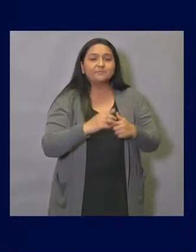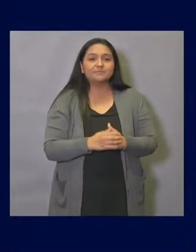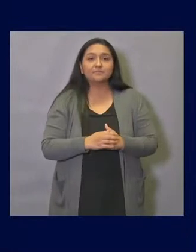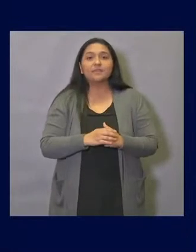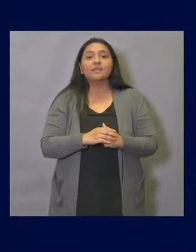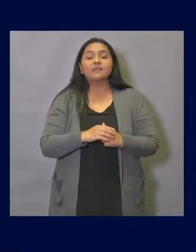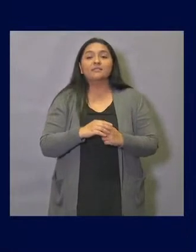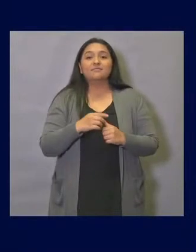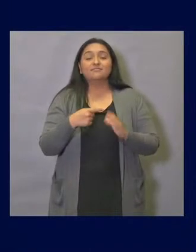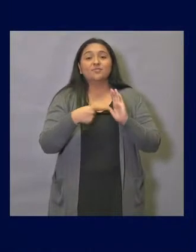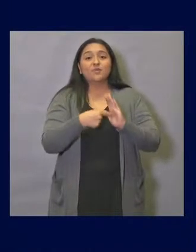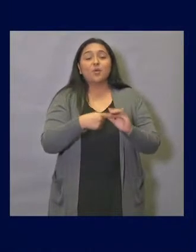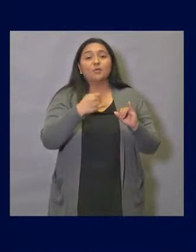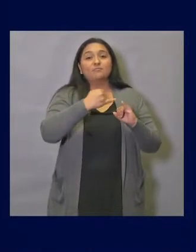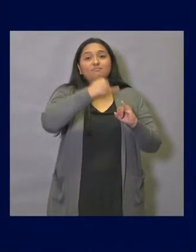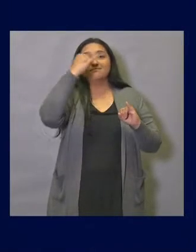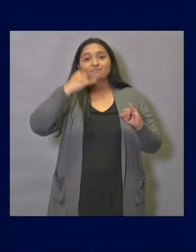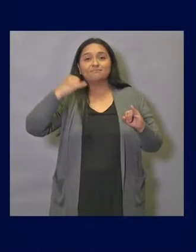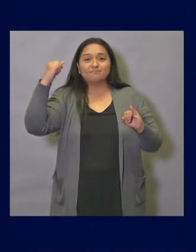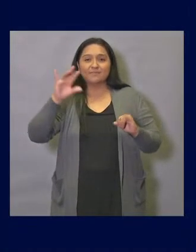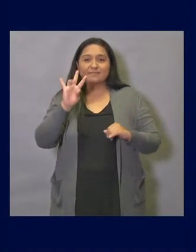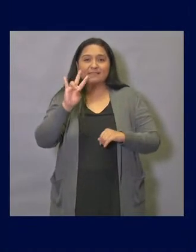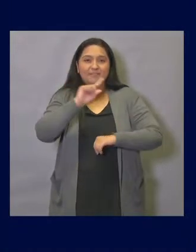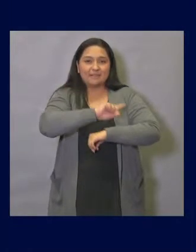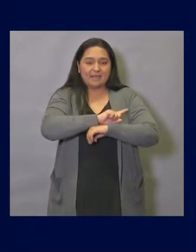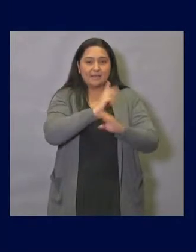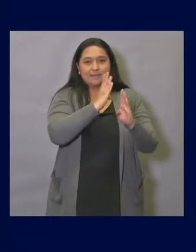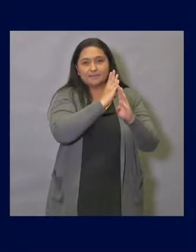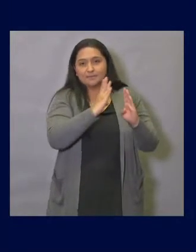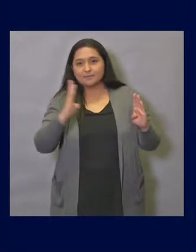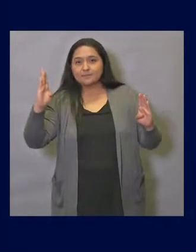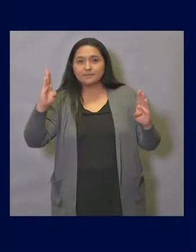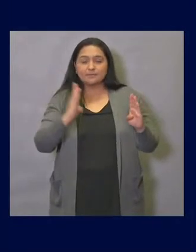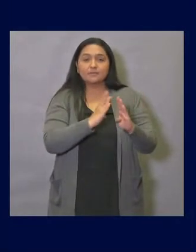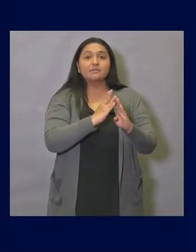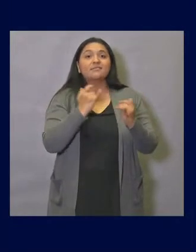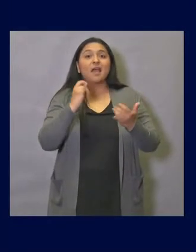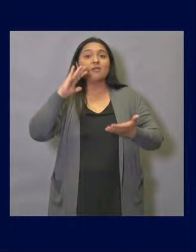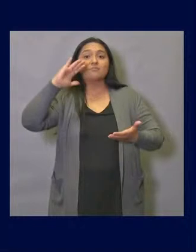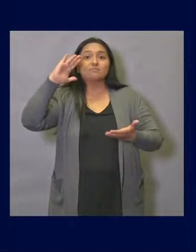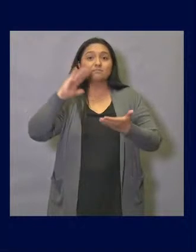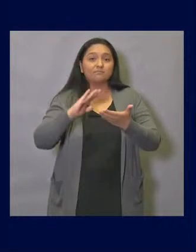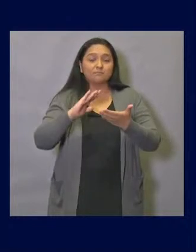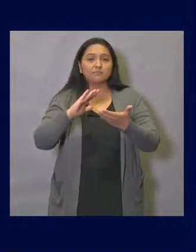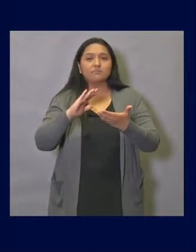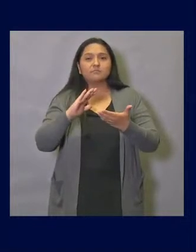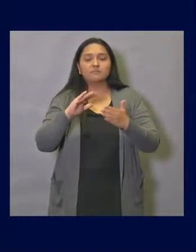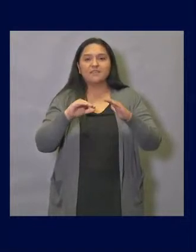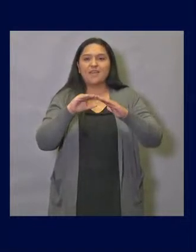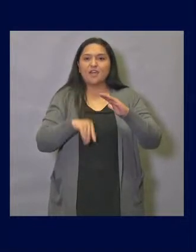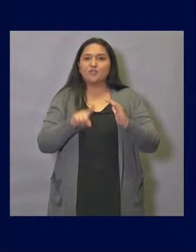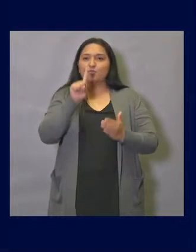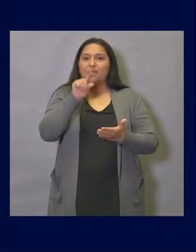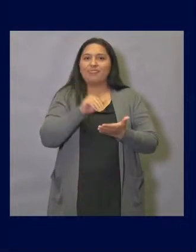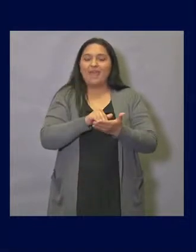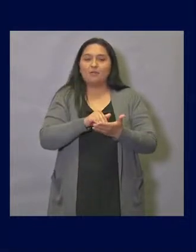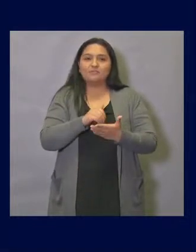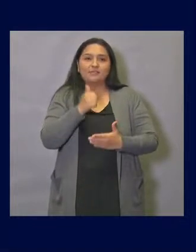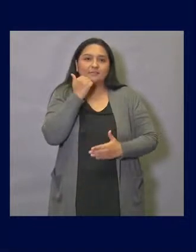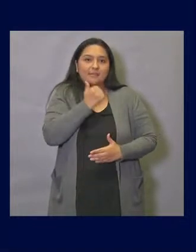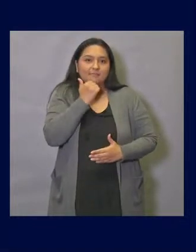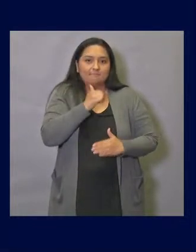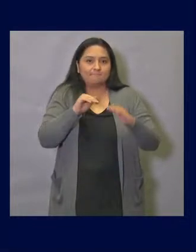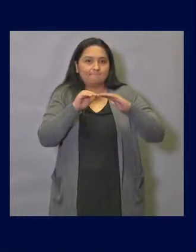7 días de casos diarios por fecha de episodio ahora ha disminuido a menos de 1,000 por día.